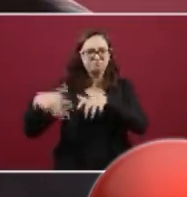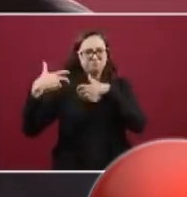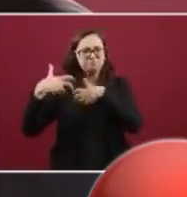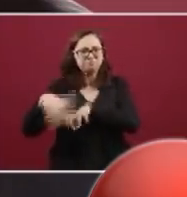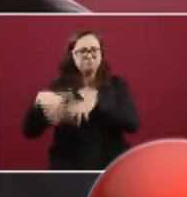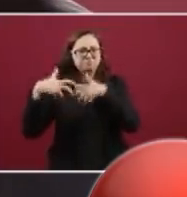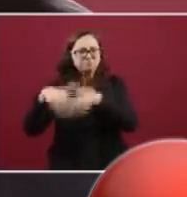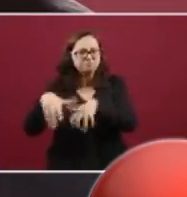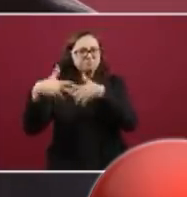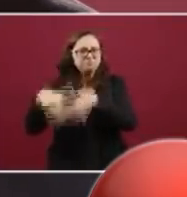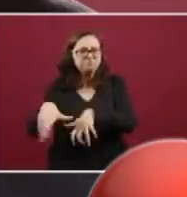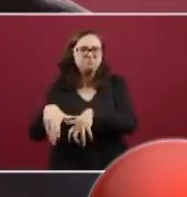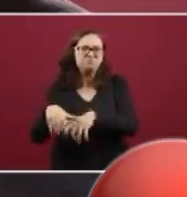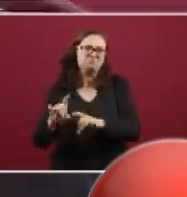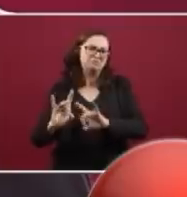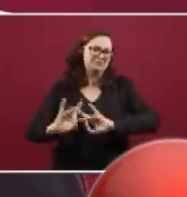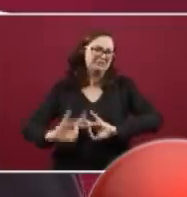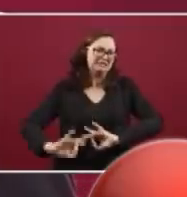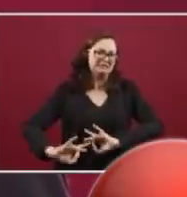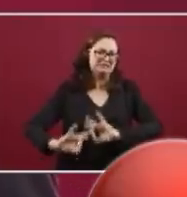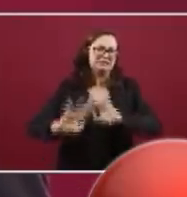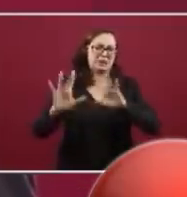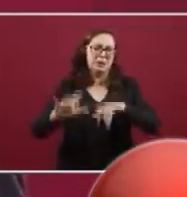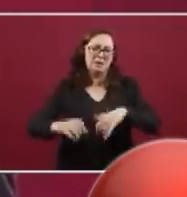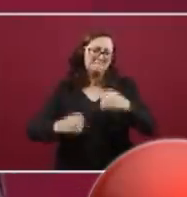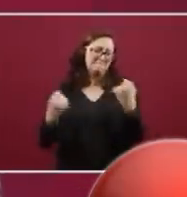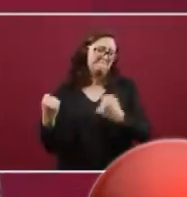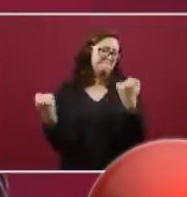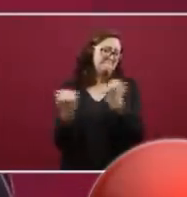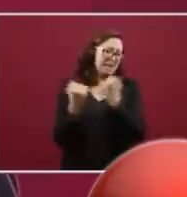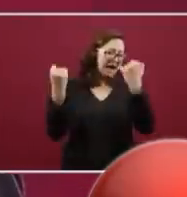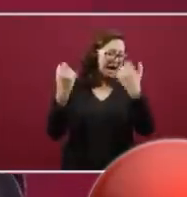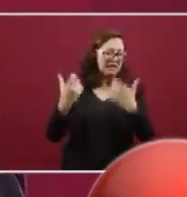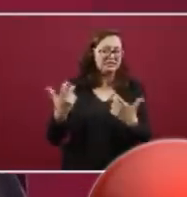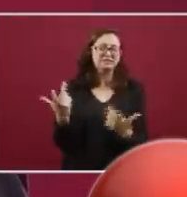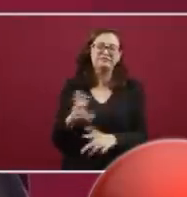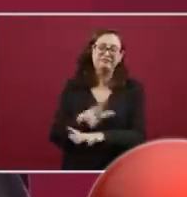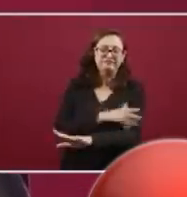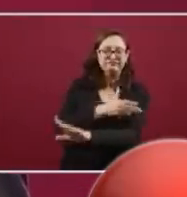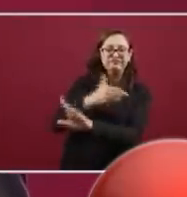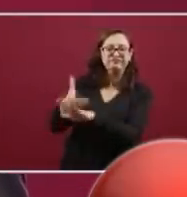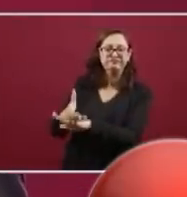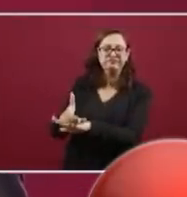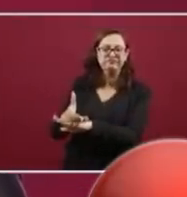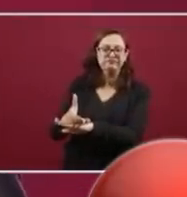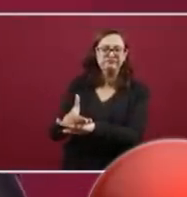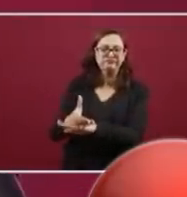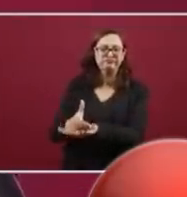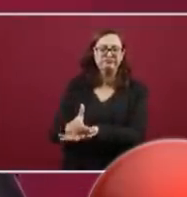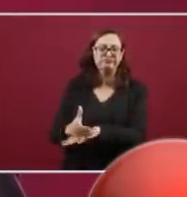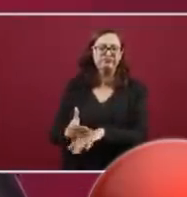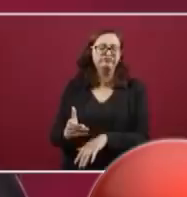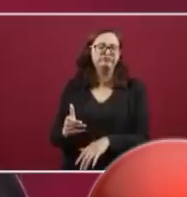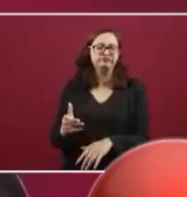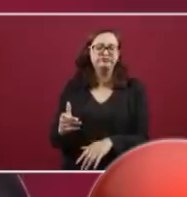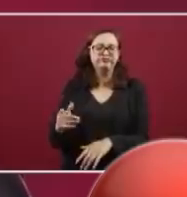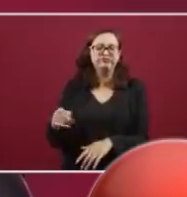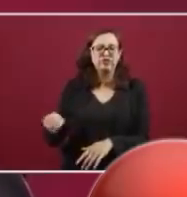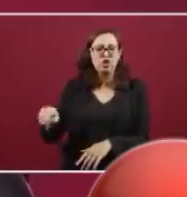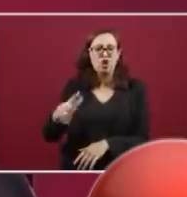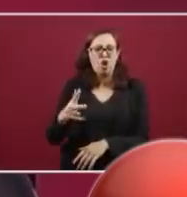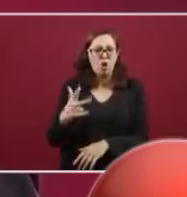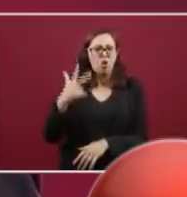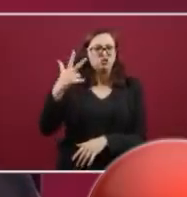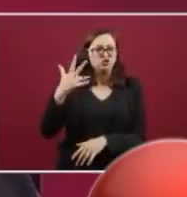después de una manifestación y se culpó a 8